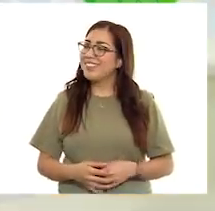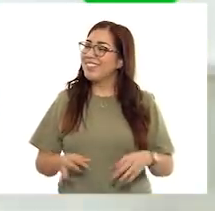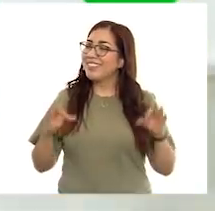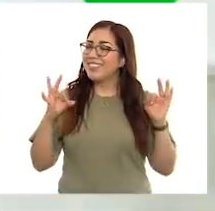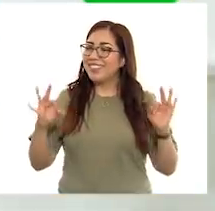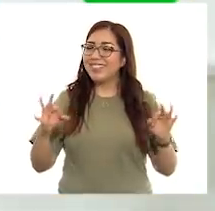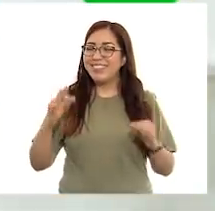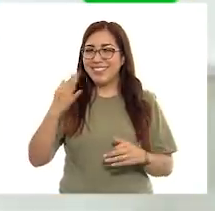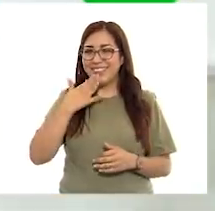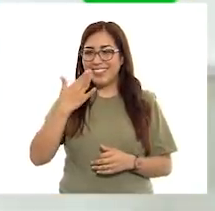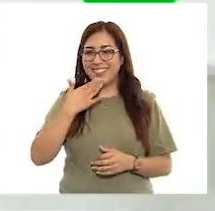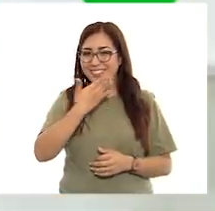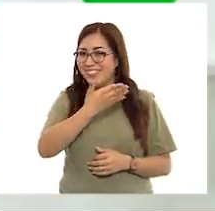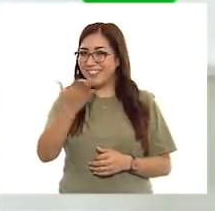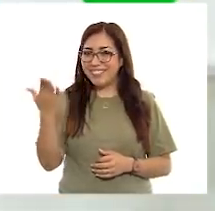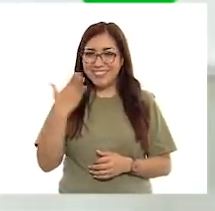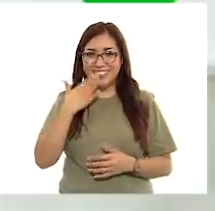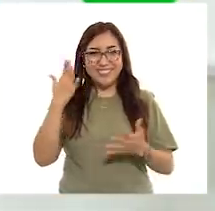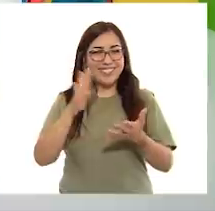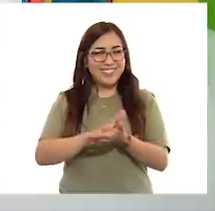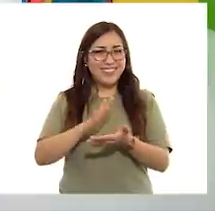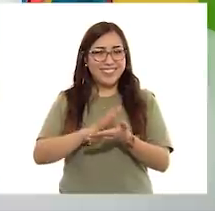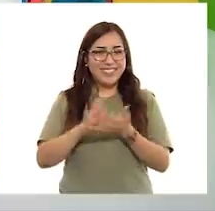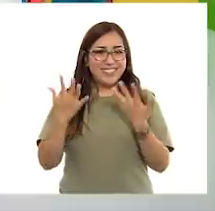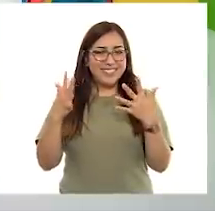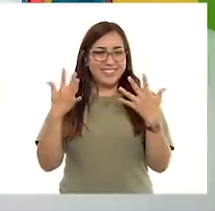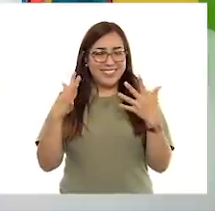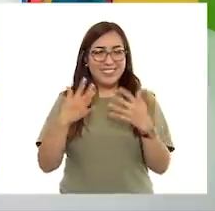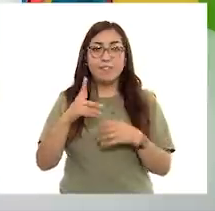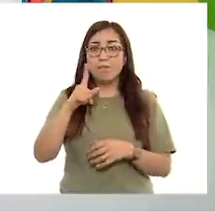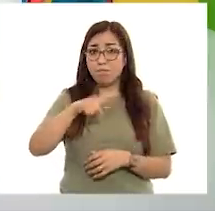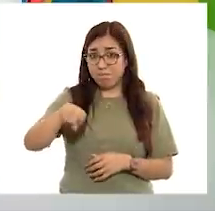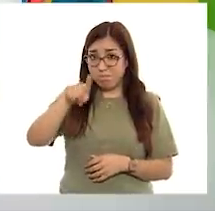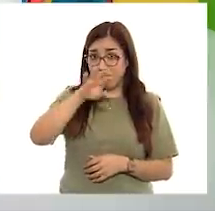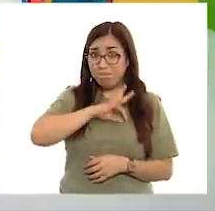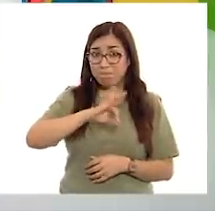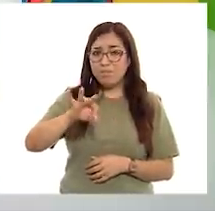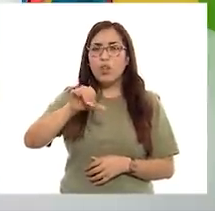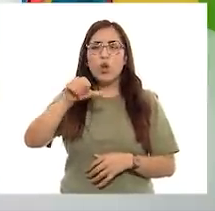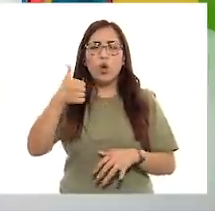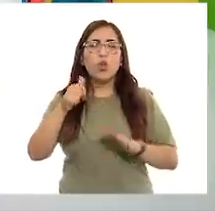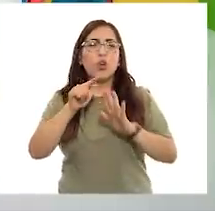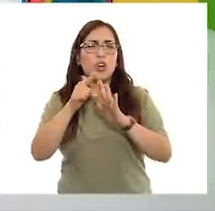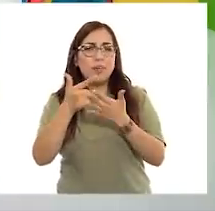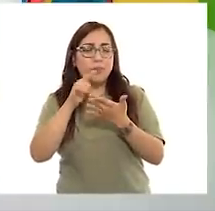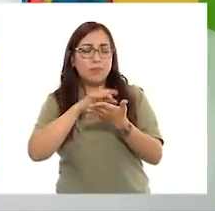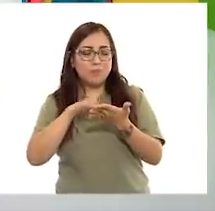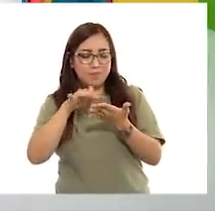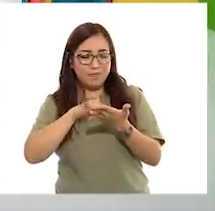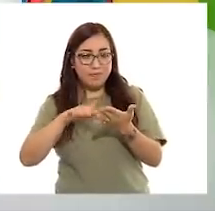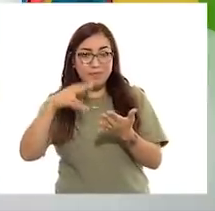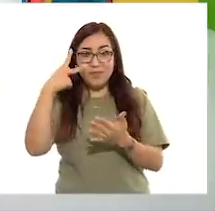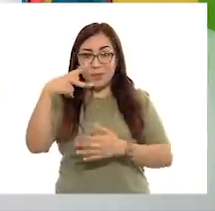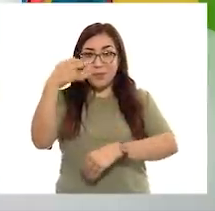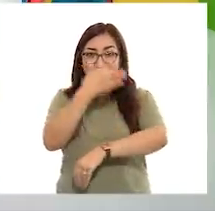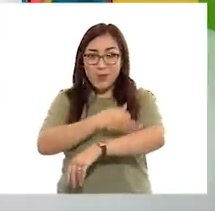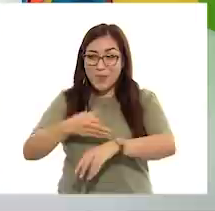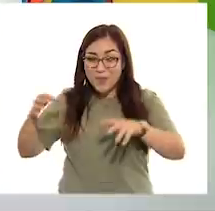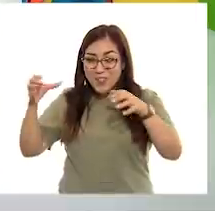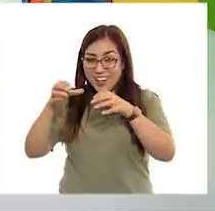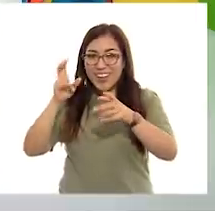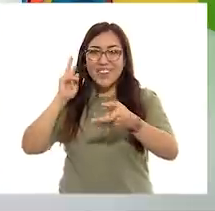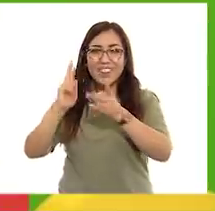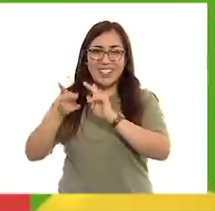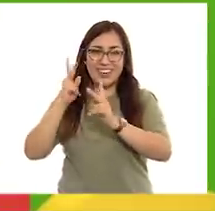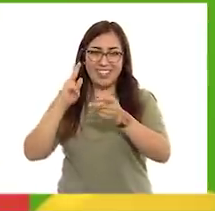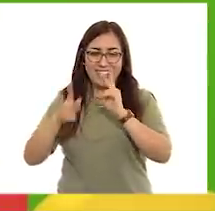¡Excelente! ¡Lo hicieron fantástico! Si te es posible, consulta otros libros y comenta el tema de hoy con tu